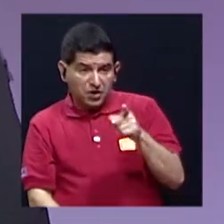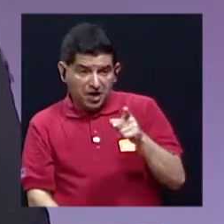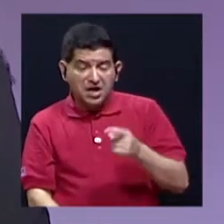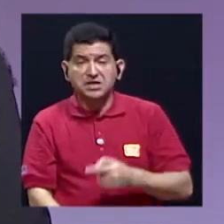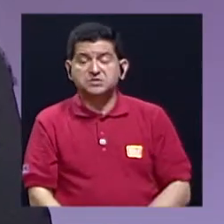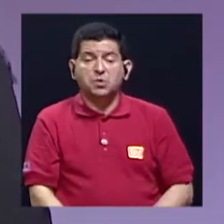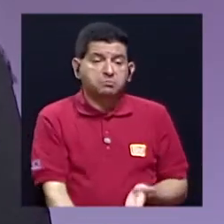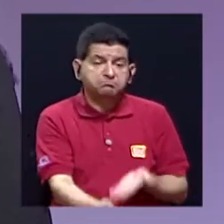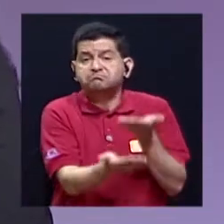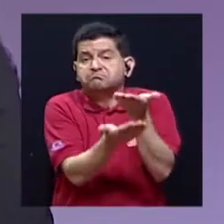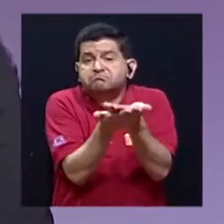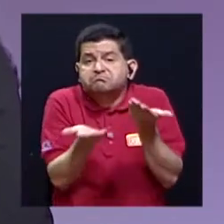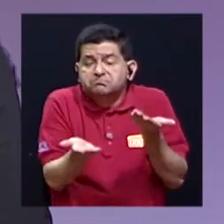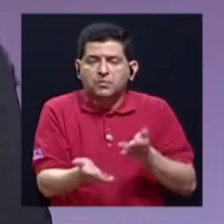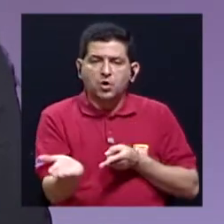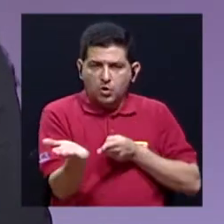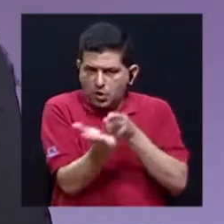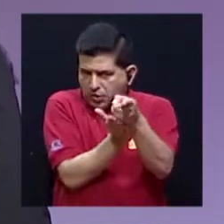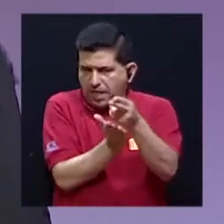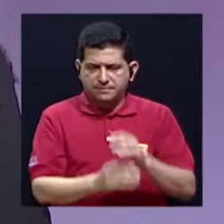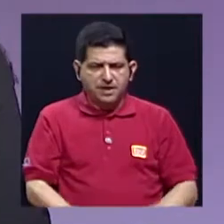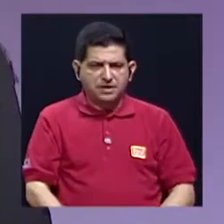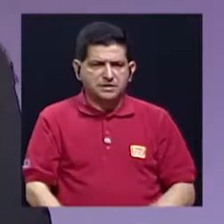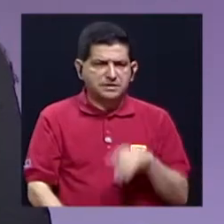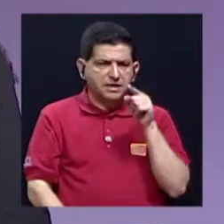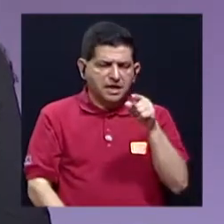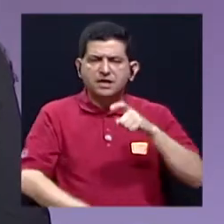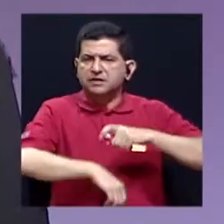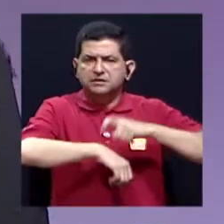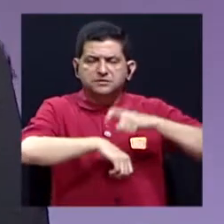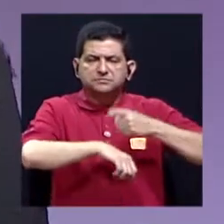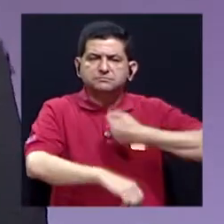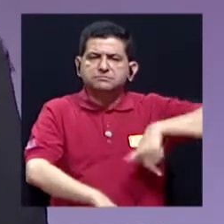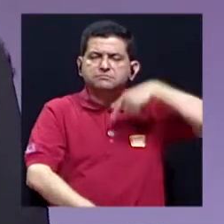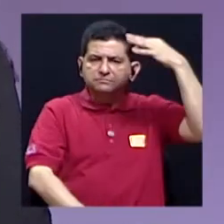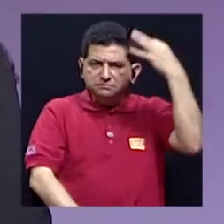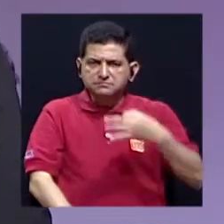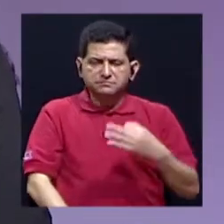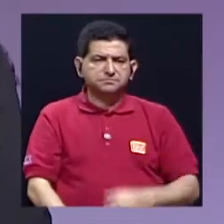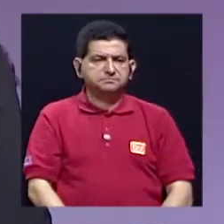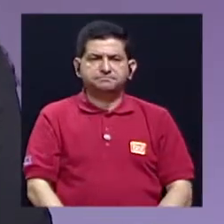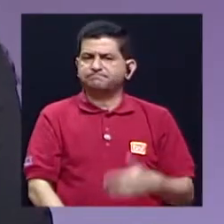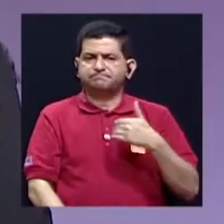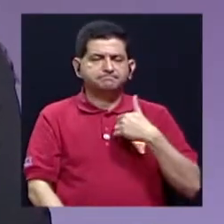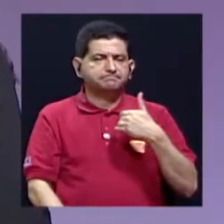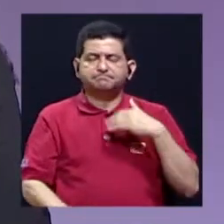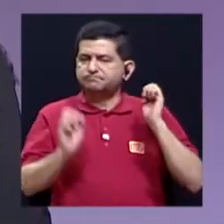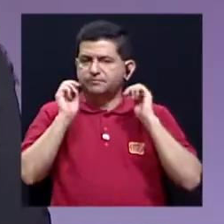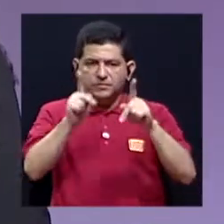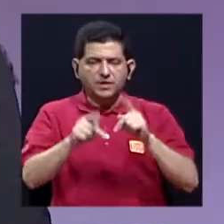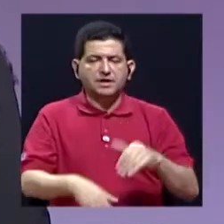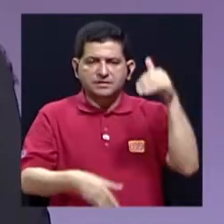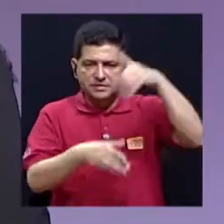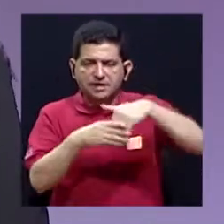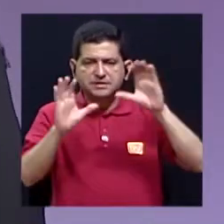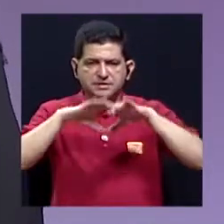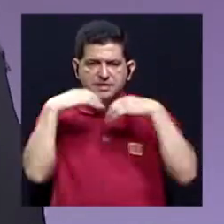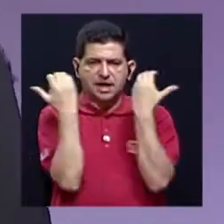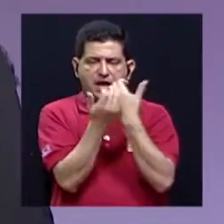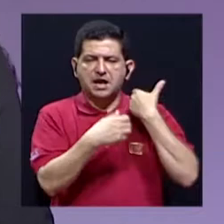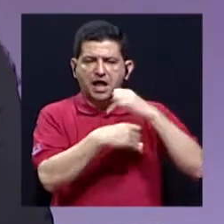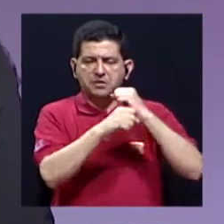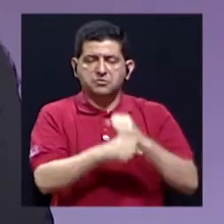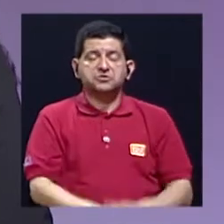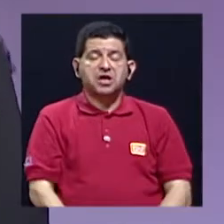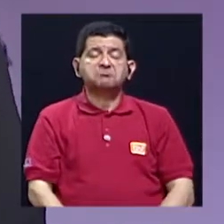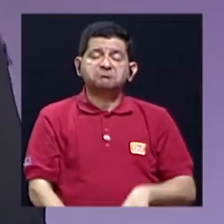lo que se nos ofreció. Honestamente, en ese momento nosotros creímos que no íbamos a llegar al Consejo Municipal, entonces